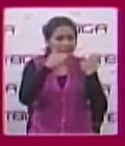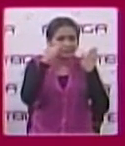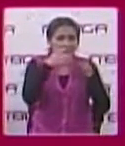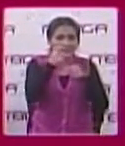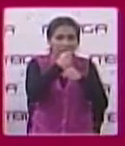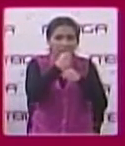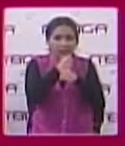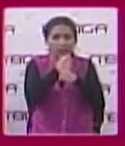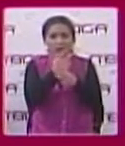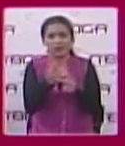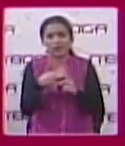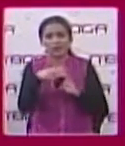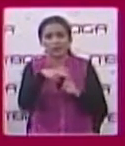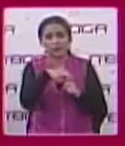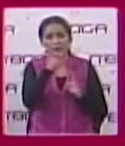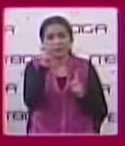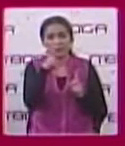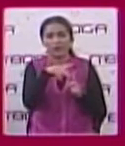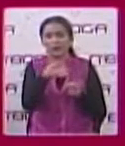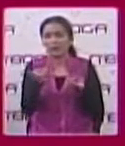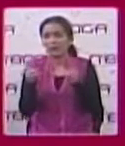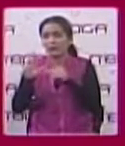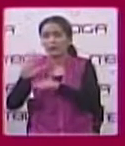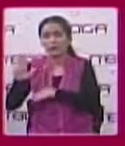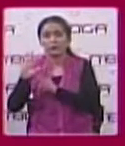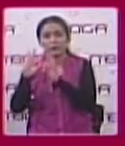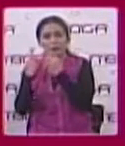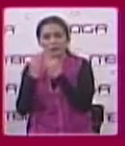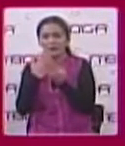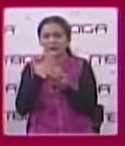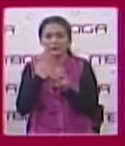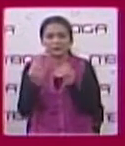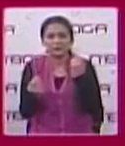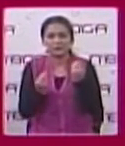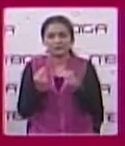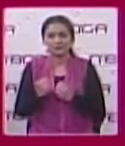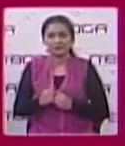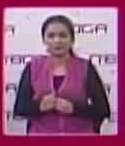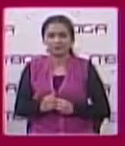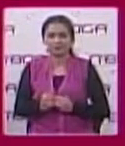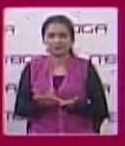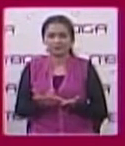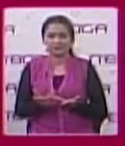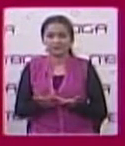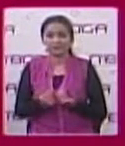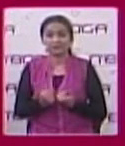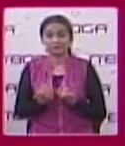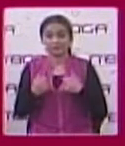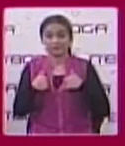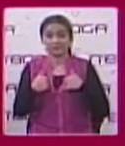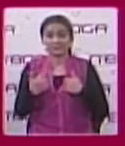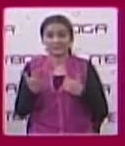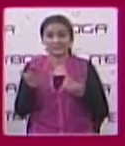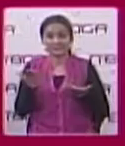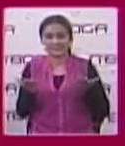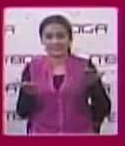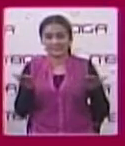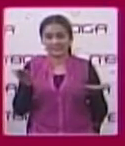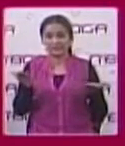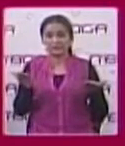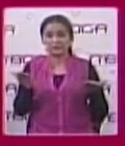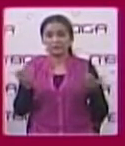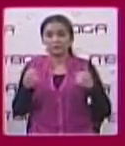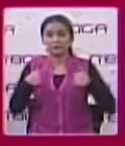personal? Bueno, es muy importante para mí tener este balance de vida. Yo tengo 2 niños y